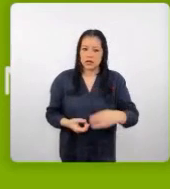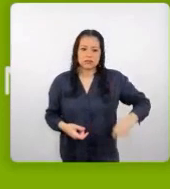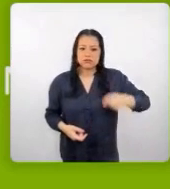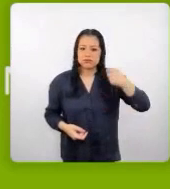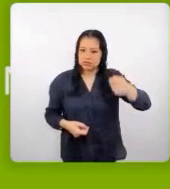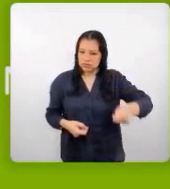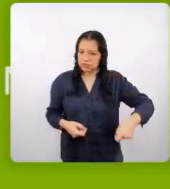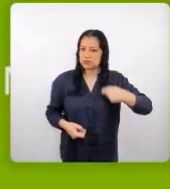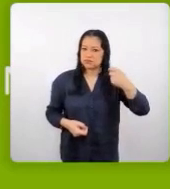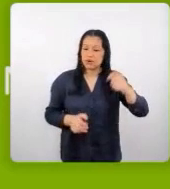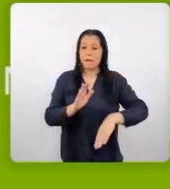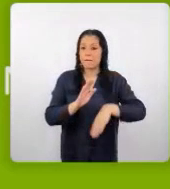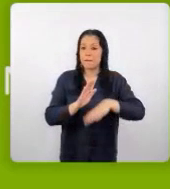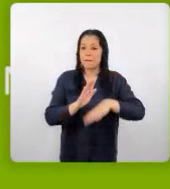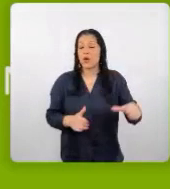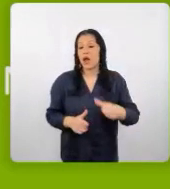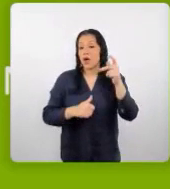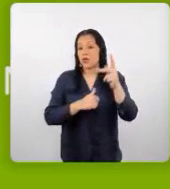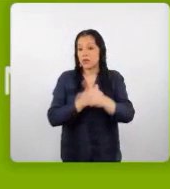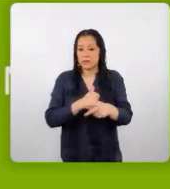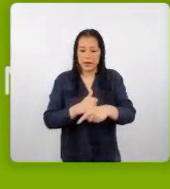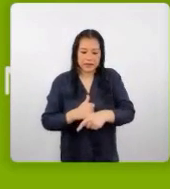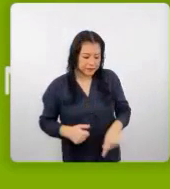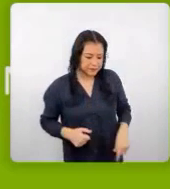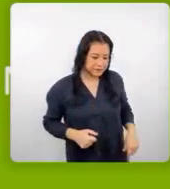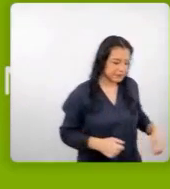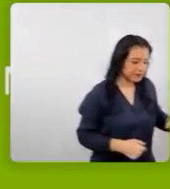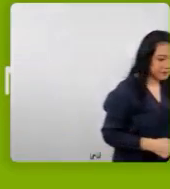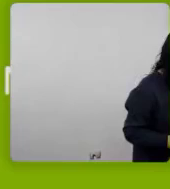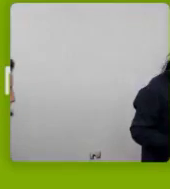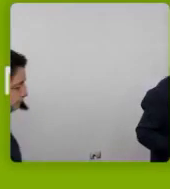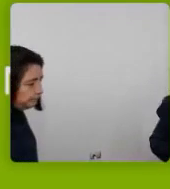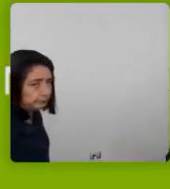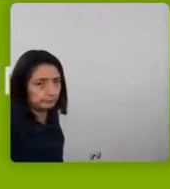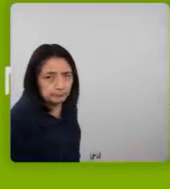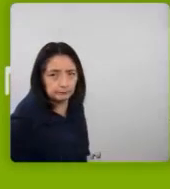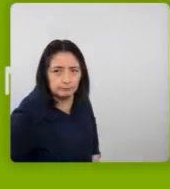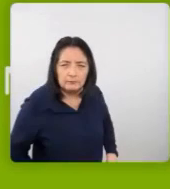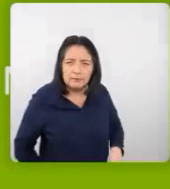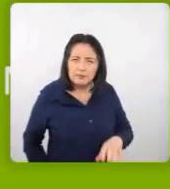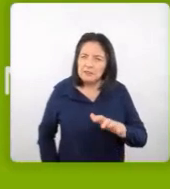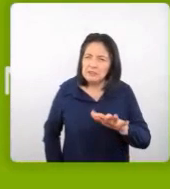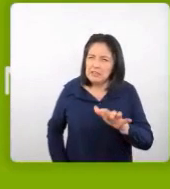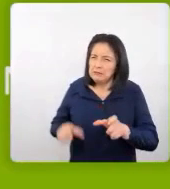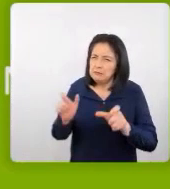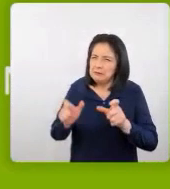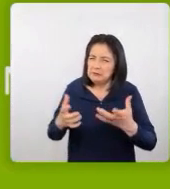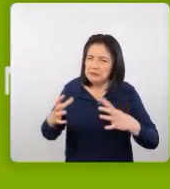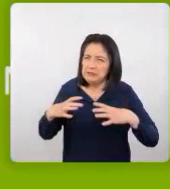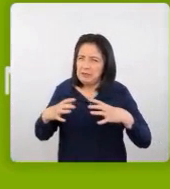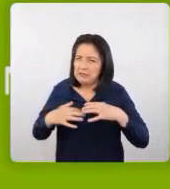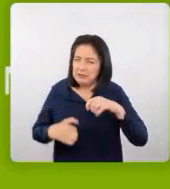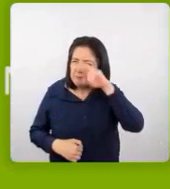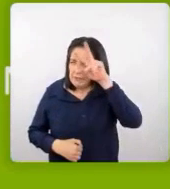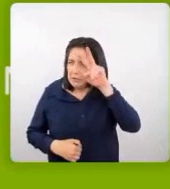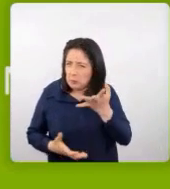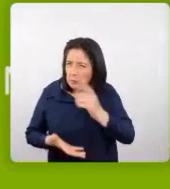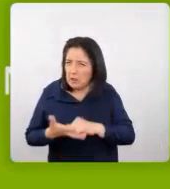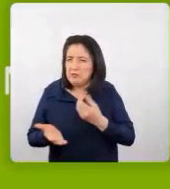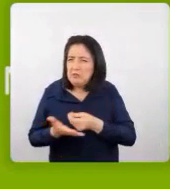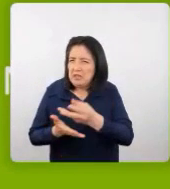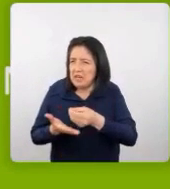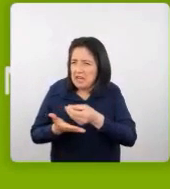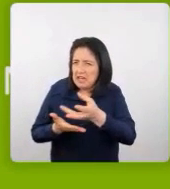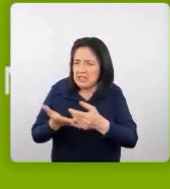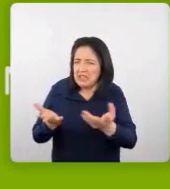muy superior al viajero promedio. Justamente entre los vacacionistas peruanos veíamos que el gasto promedio